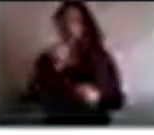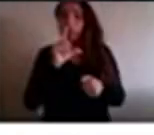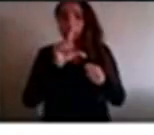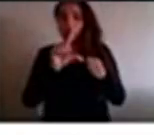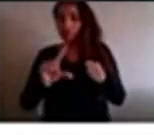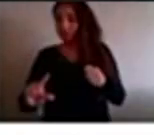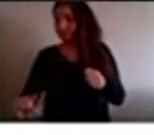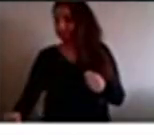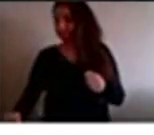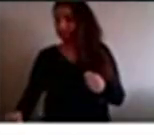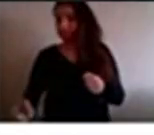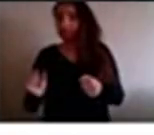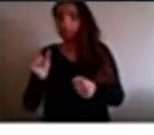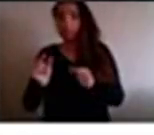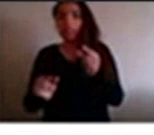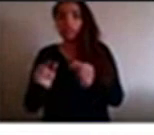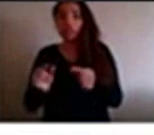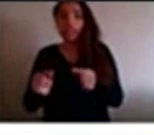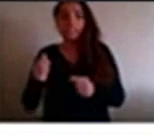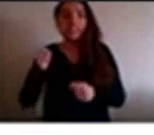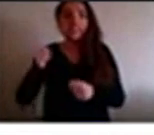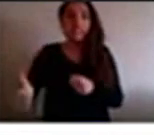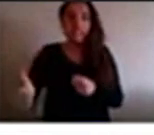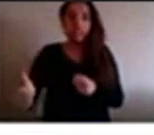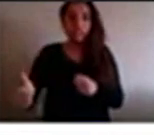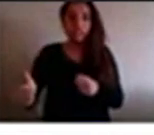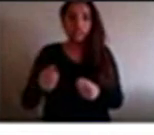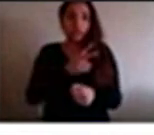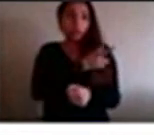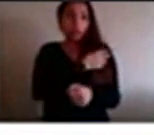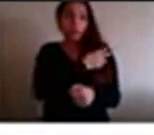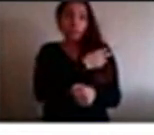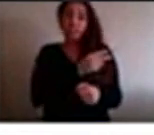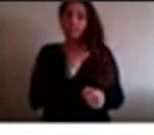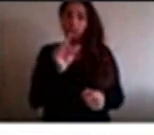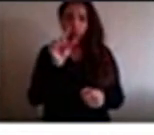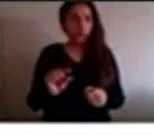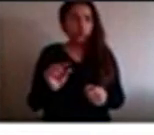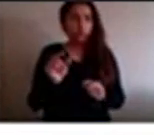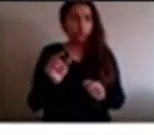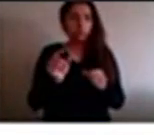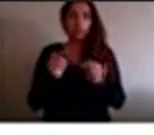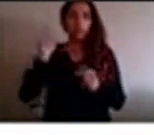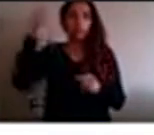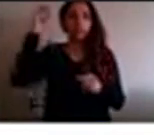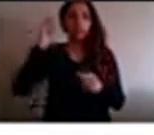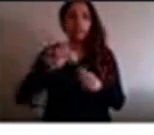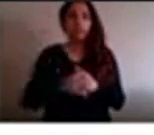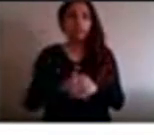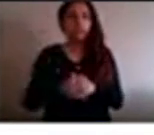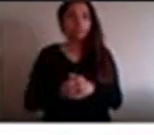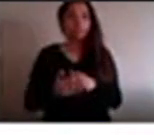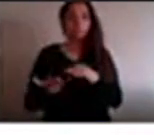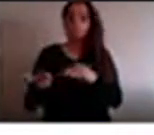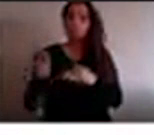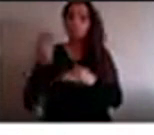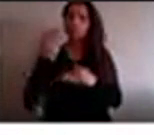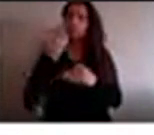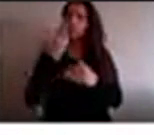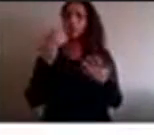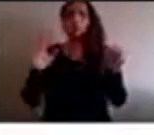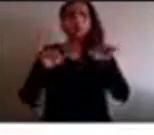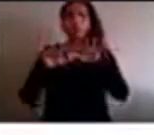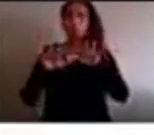en el asesor. Siguiente, por favor. Más vinculado, decía Fernando, también pasa en el